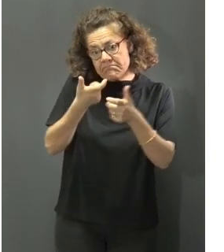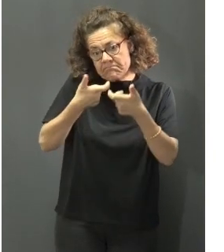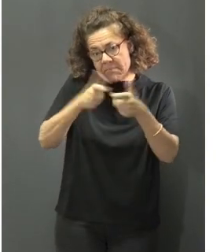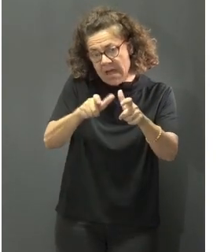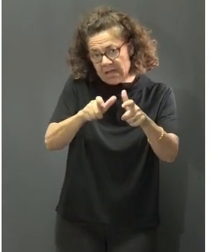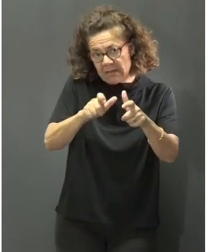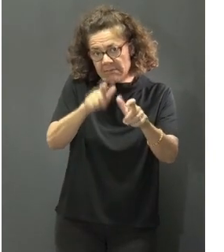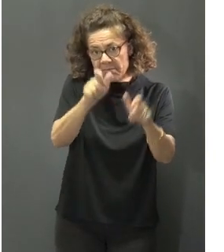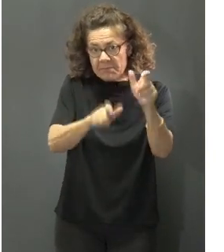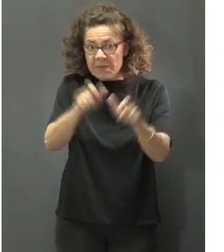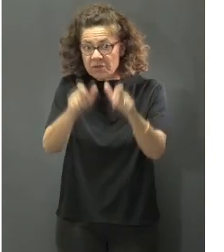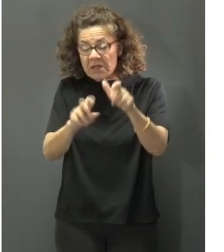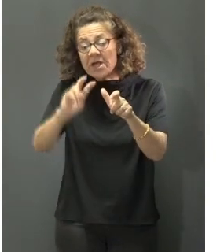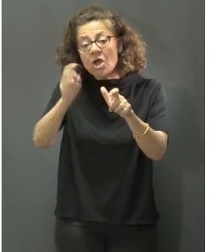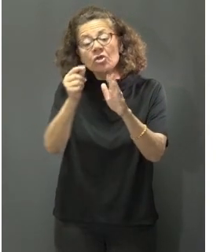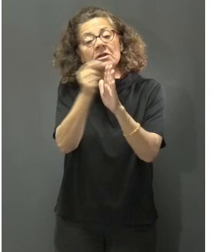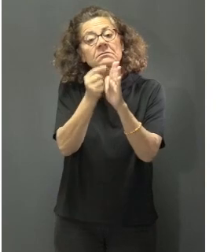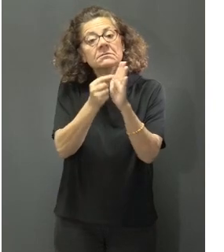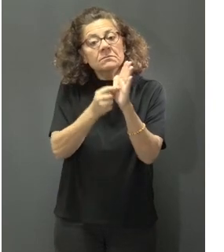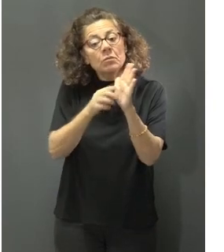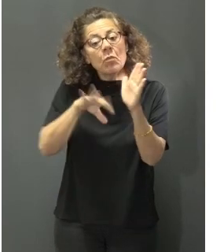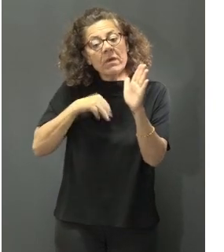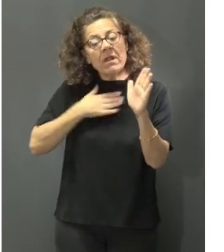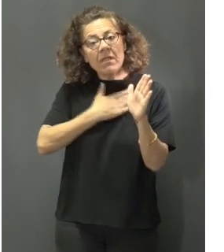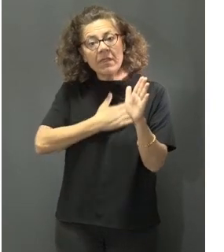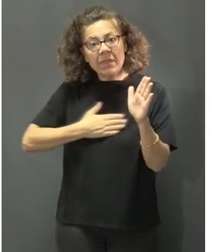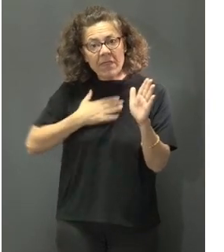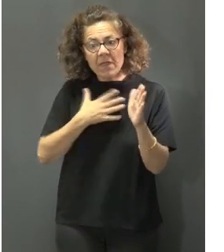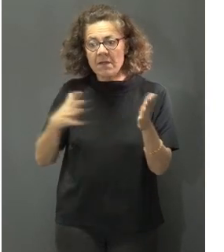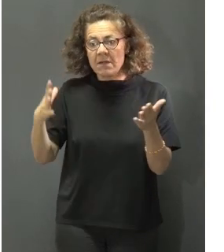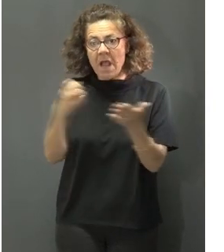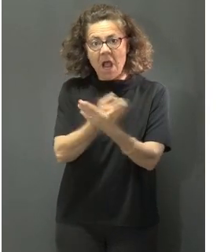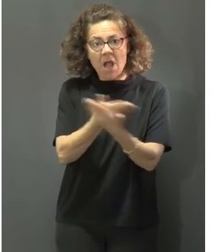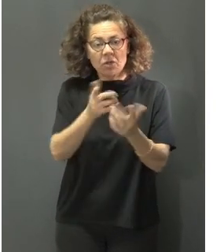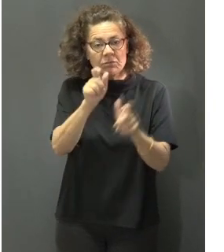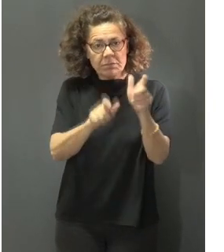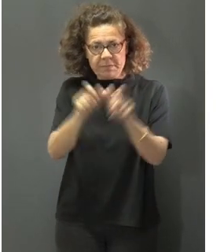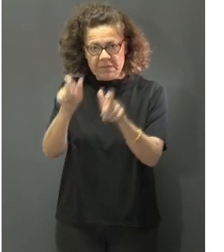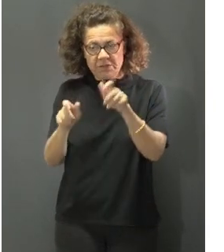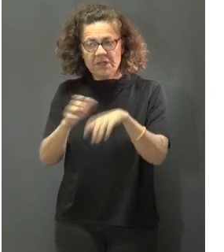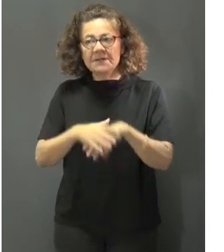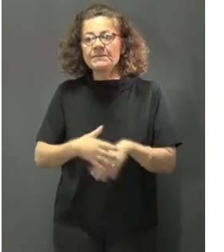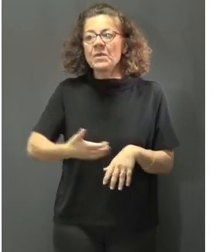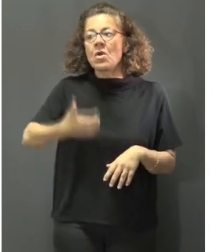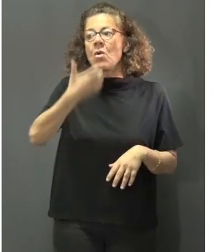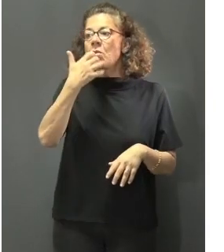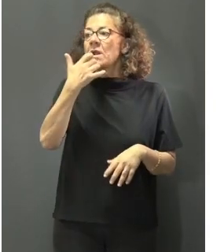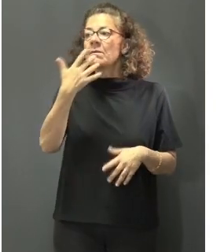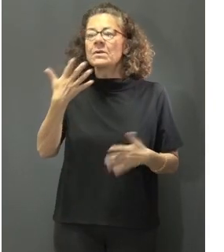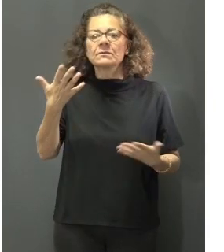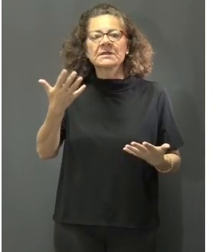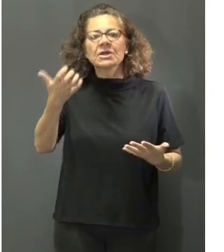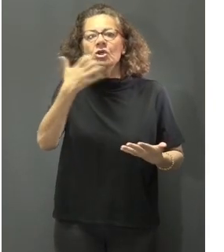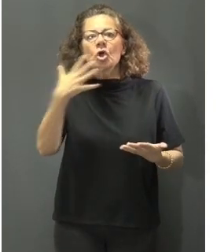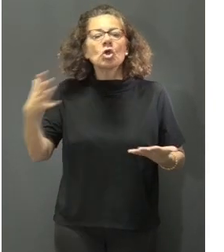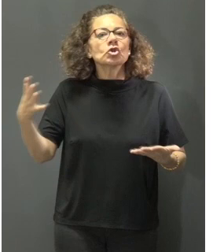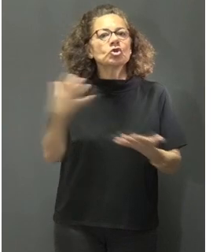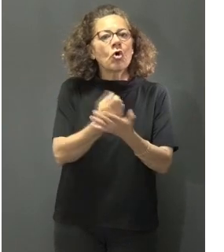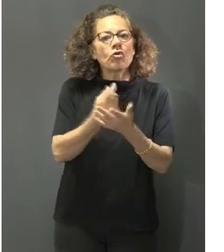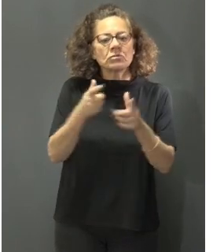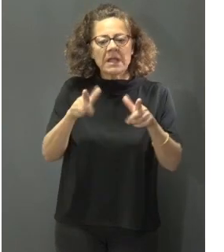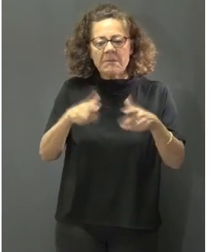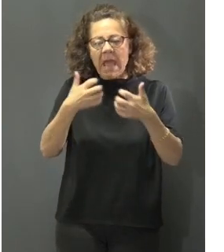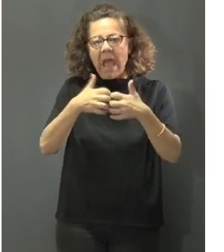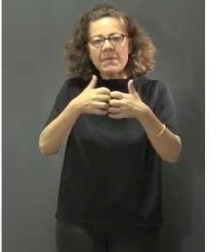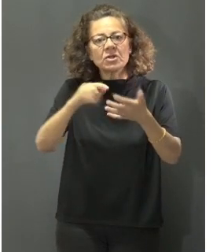población y otras medidas que pueden beneficiar a toda la población. Por ejemplo, si todo lo que fueran dispositivos